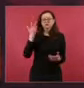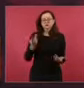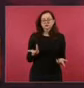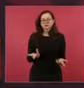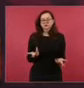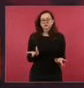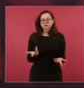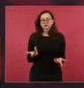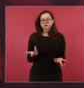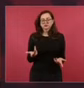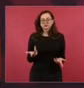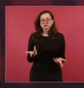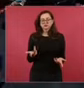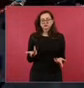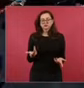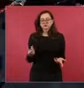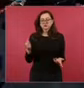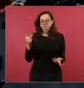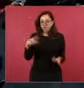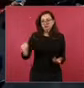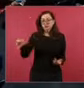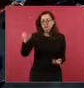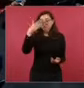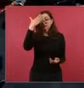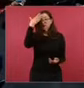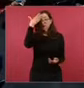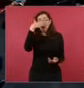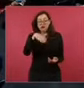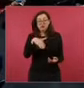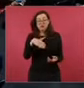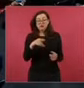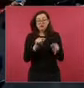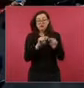frente a tanto atraso,